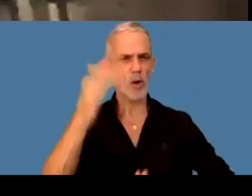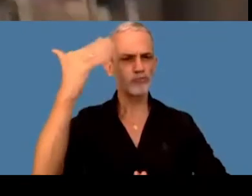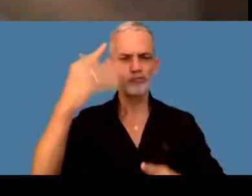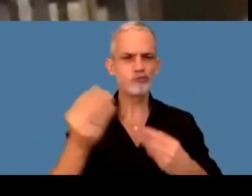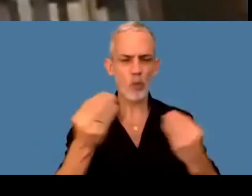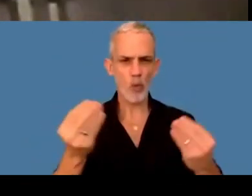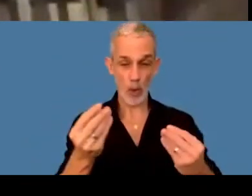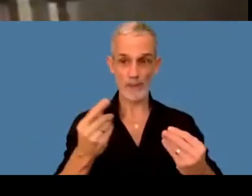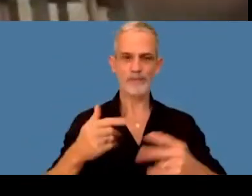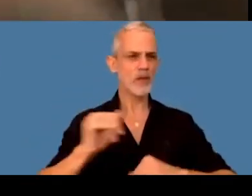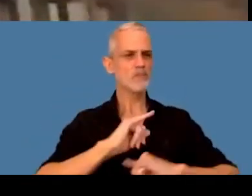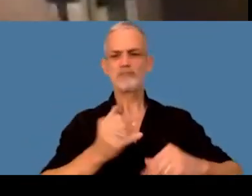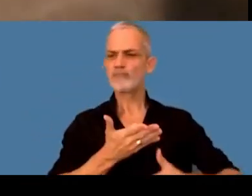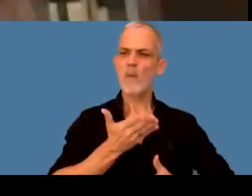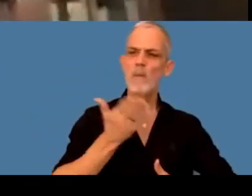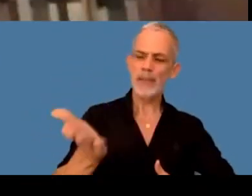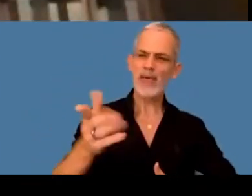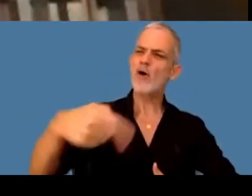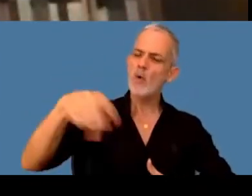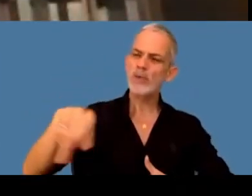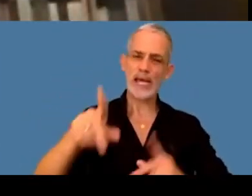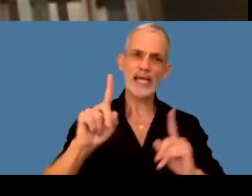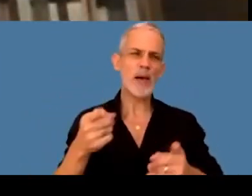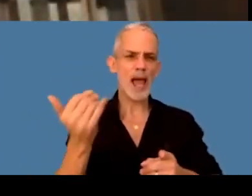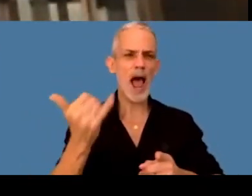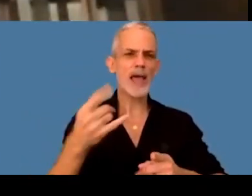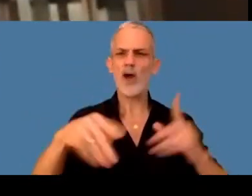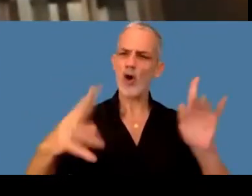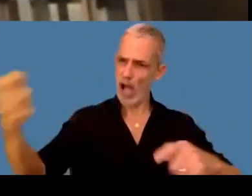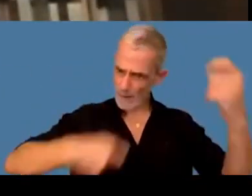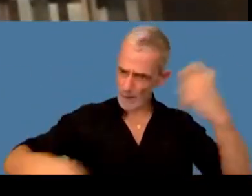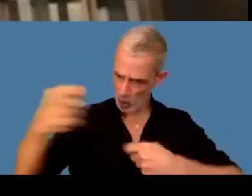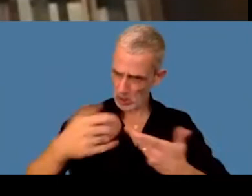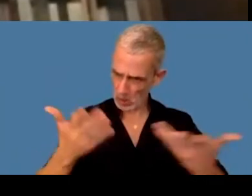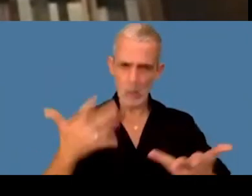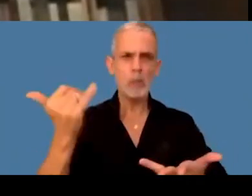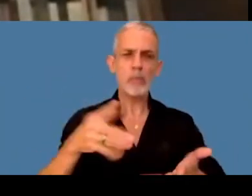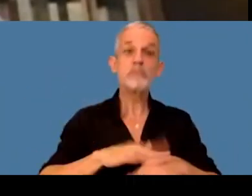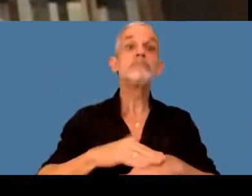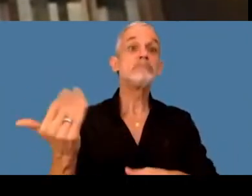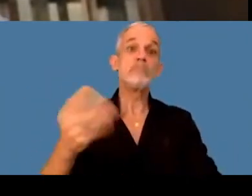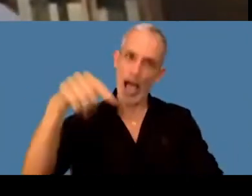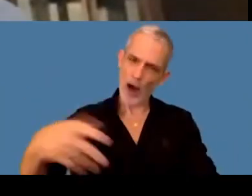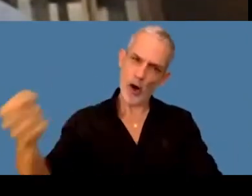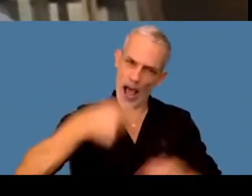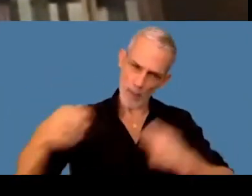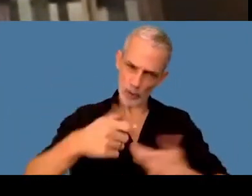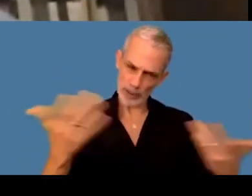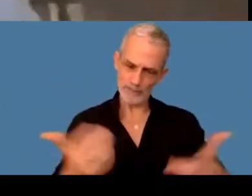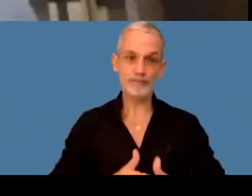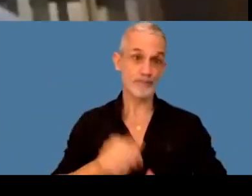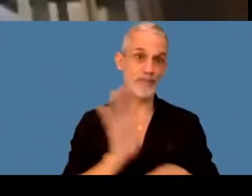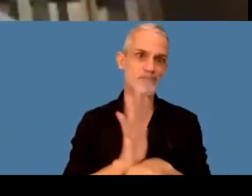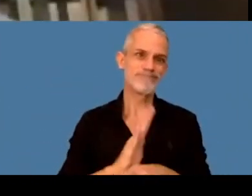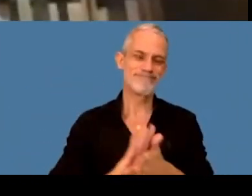Cuando le pide, ustedes también tienen cosas que aportar, es hora de aportarlas. Yo creo que se está haciendo y